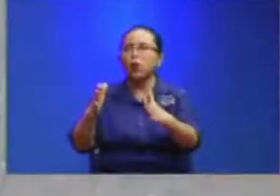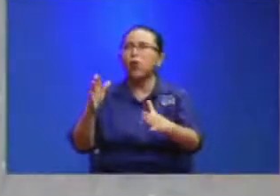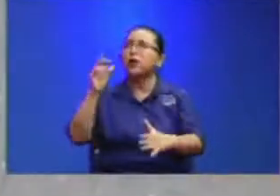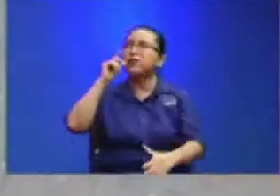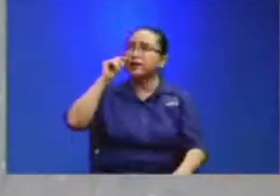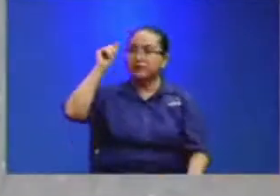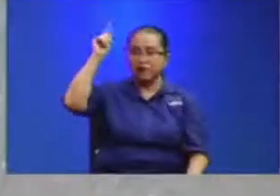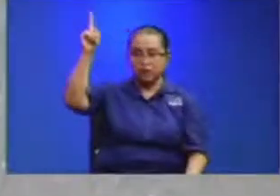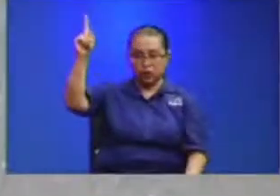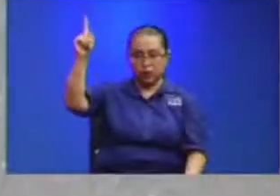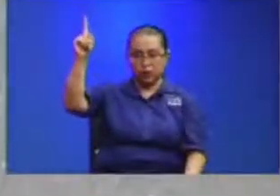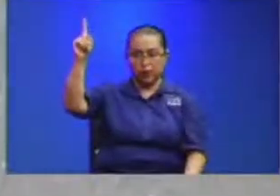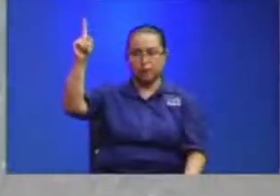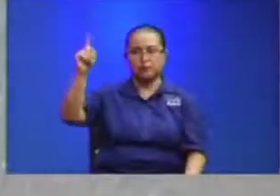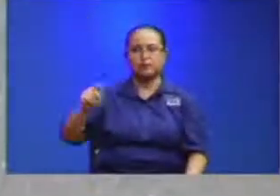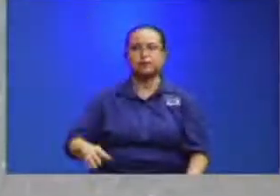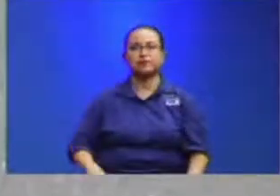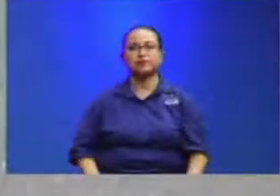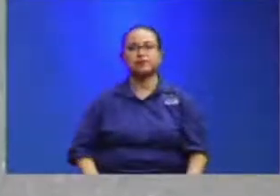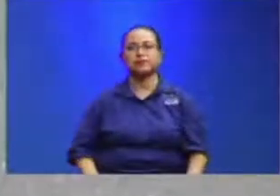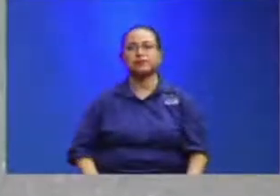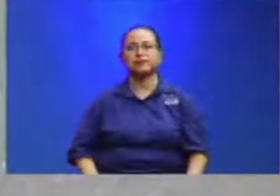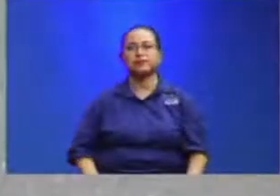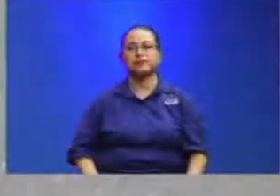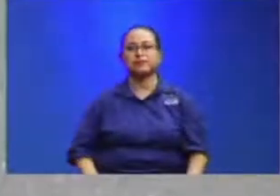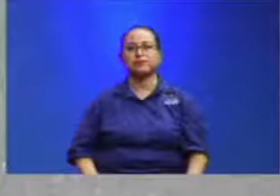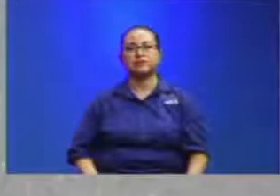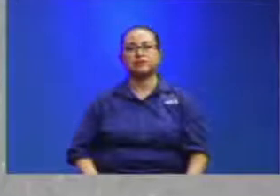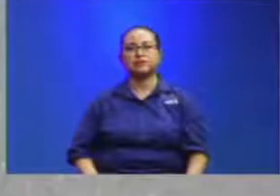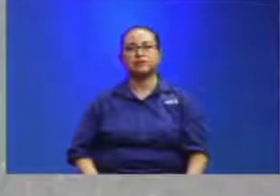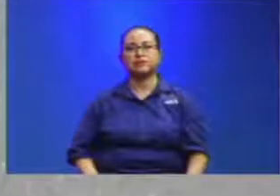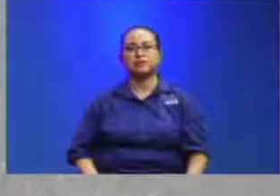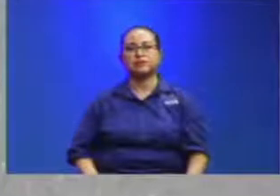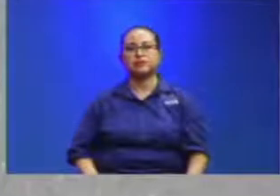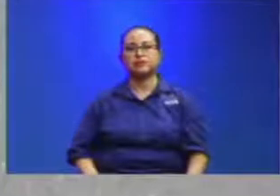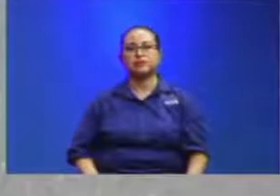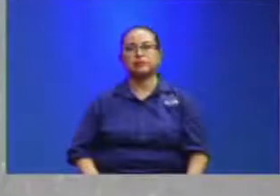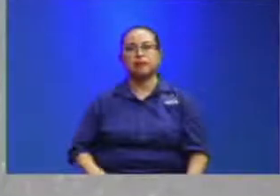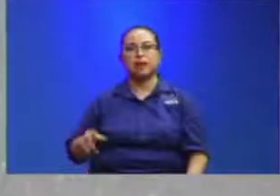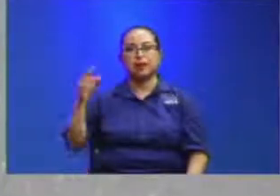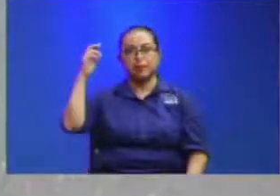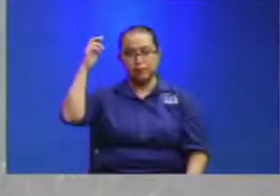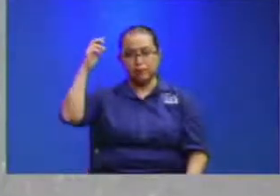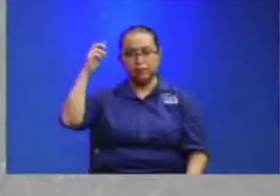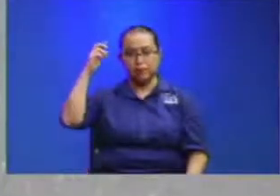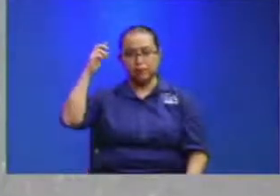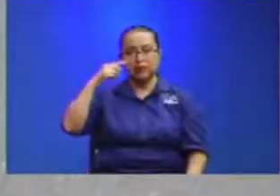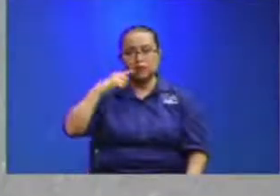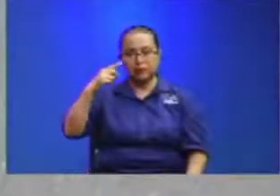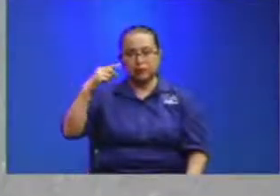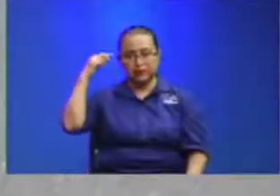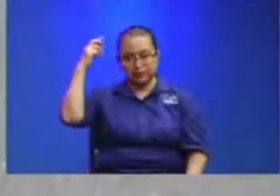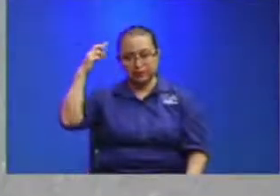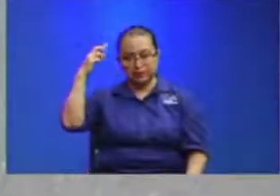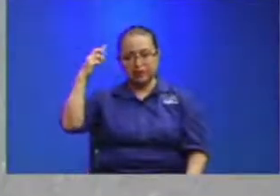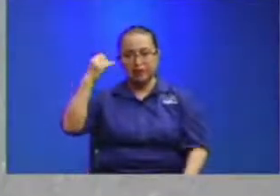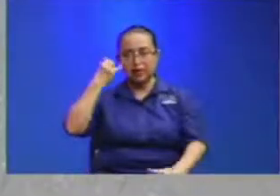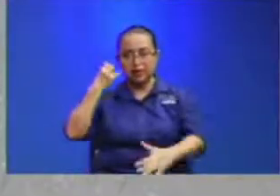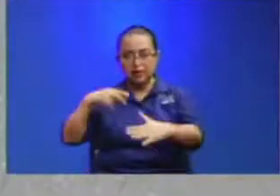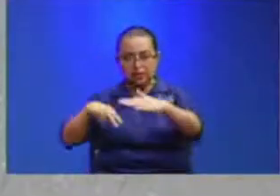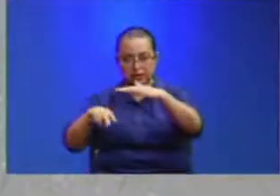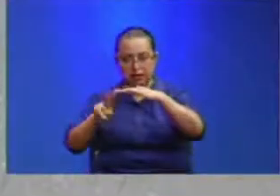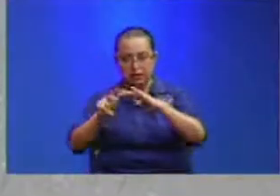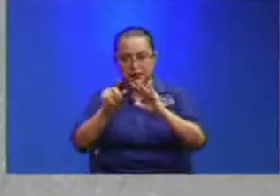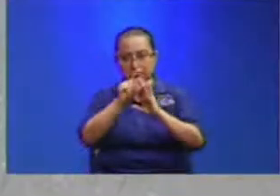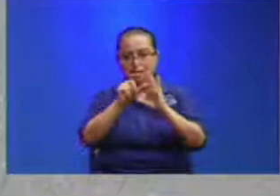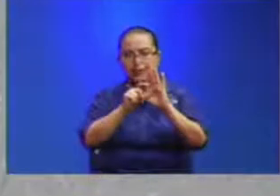preparando el camino del señor eso estaba profetizado en isaías capítulo 40 y le dije pero